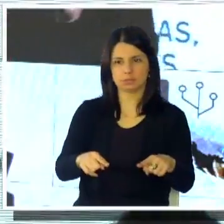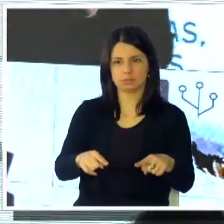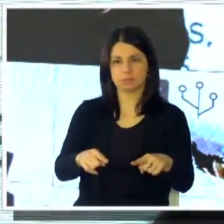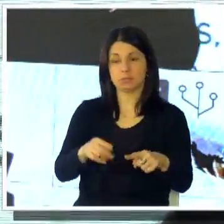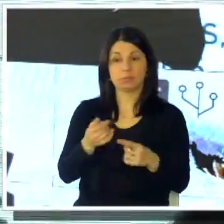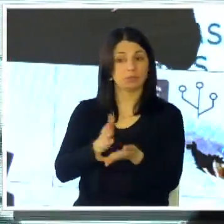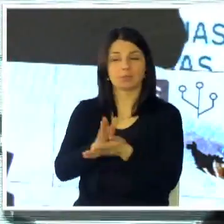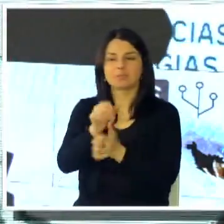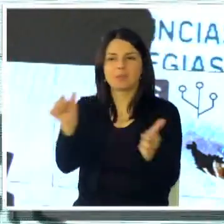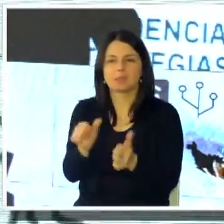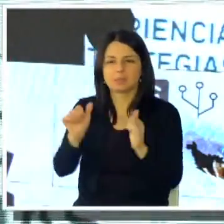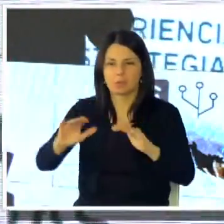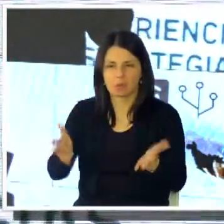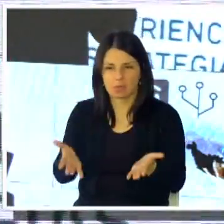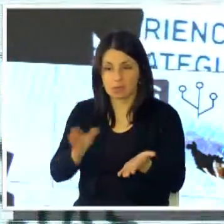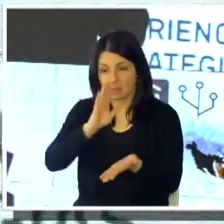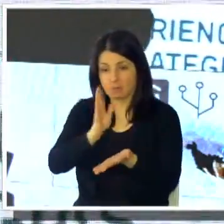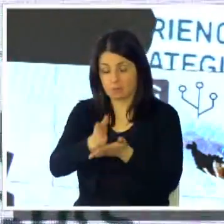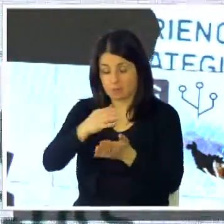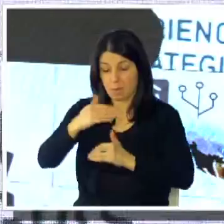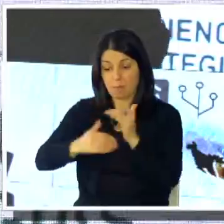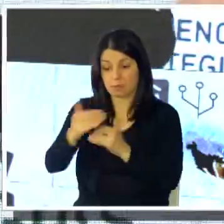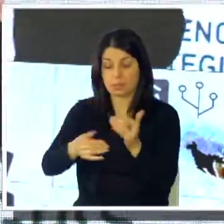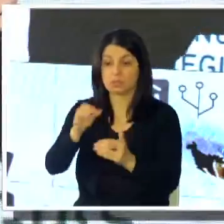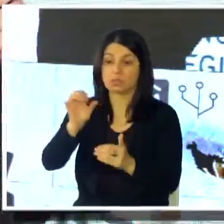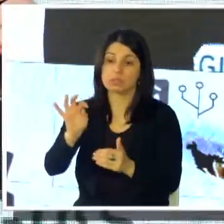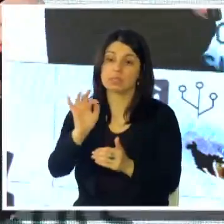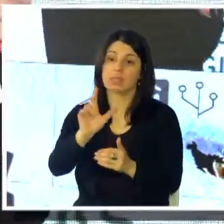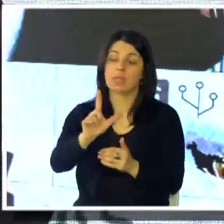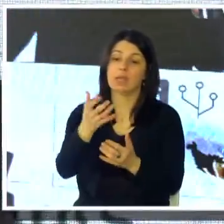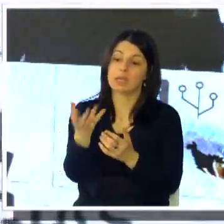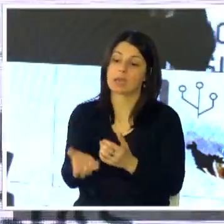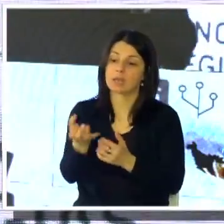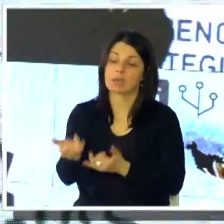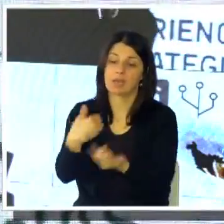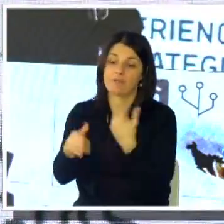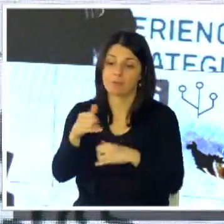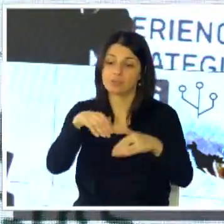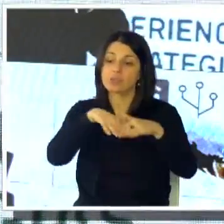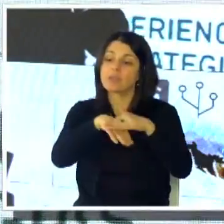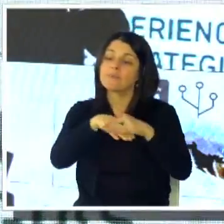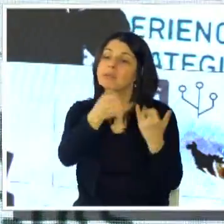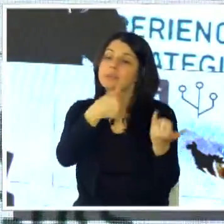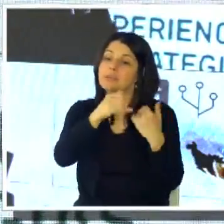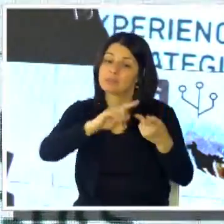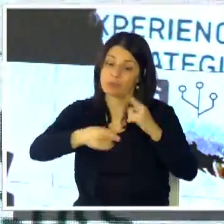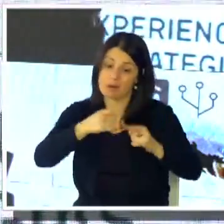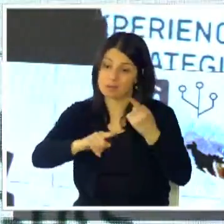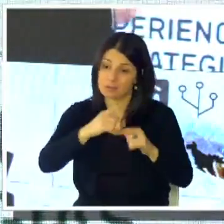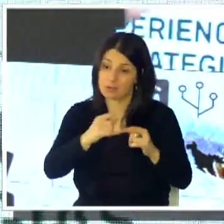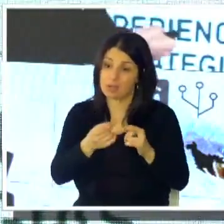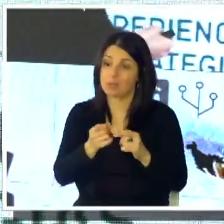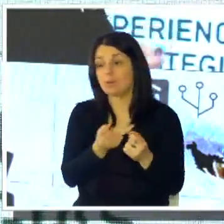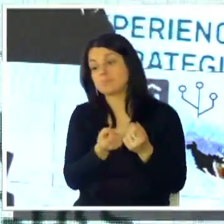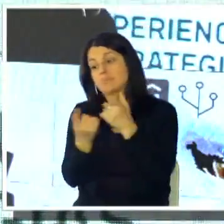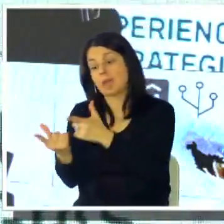generalmente lo que terminamos haciendo es con procesos ETL cargar información de las bases de datos relacionales hacia las